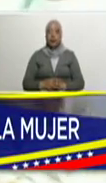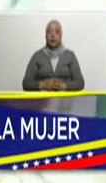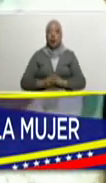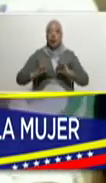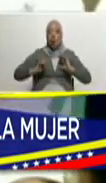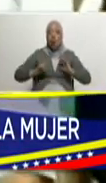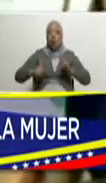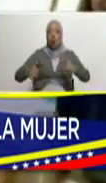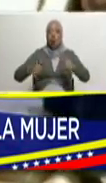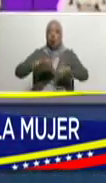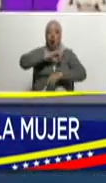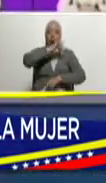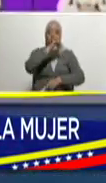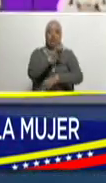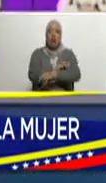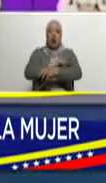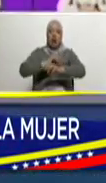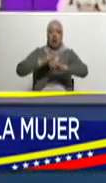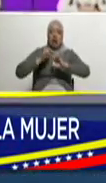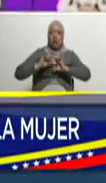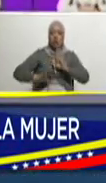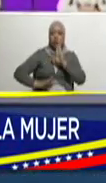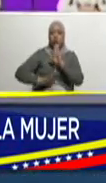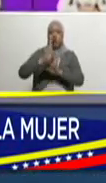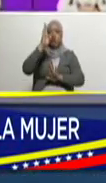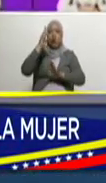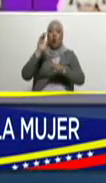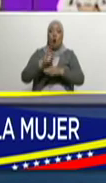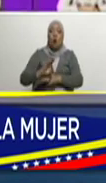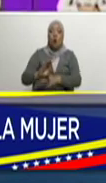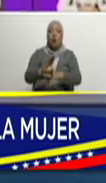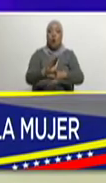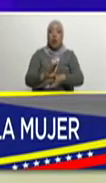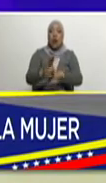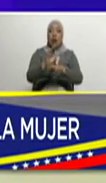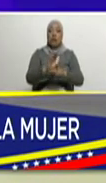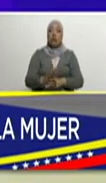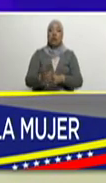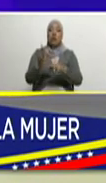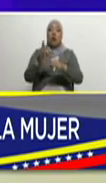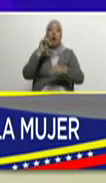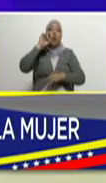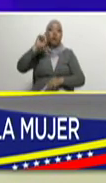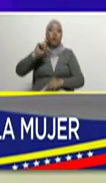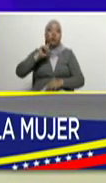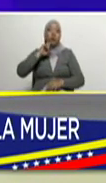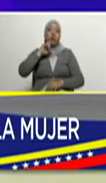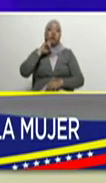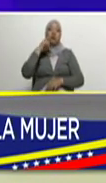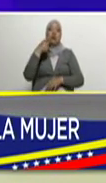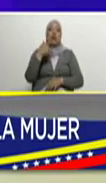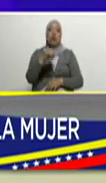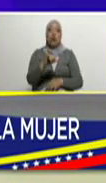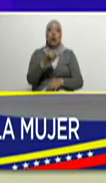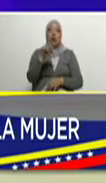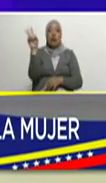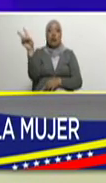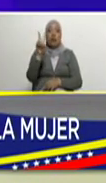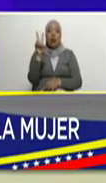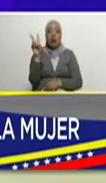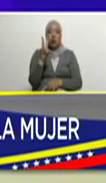Relanzar con mucha fuerza la protección a la etapa de gestación, a las embarazadas del